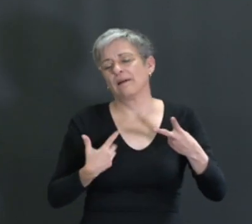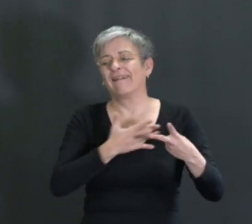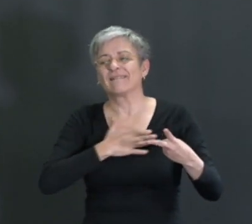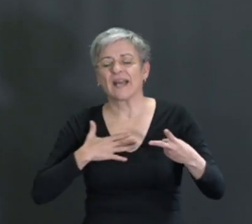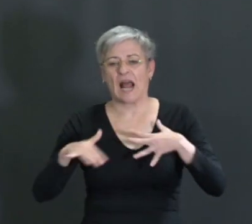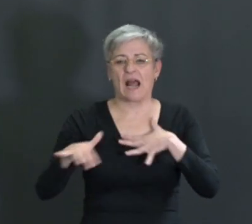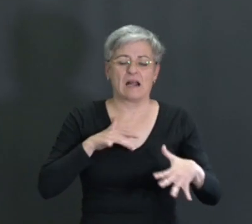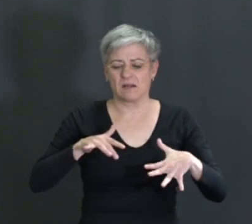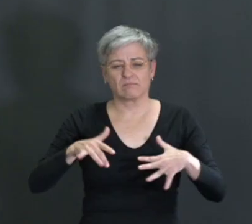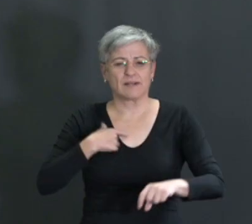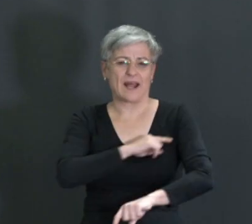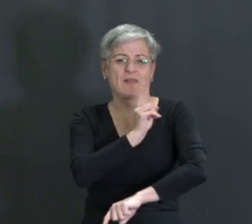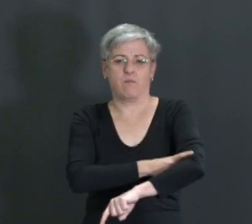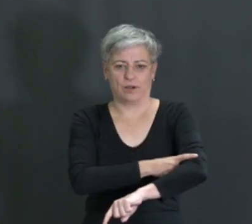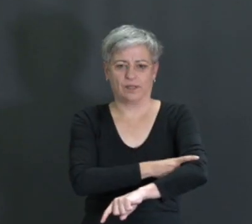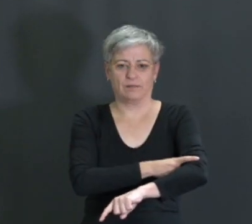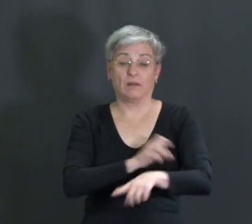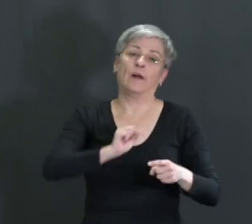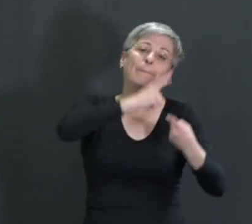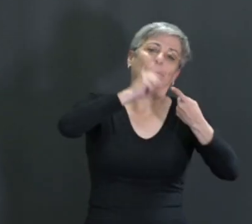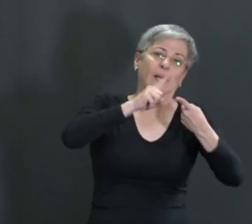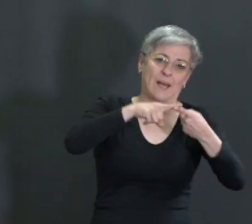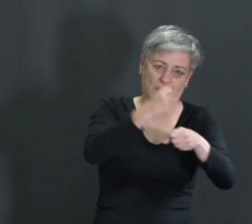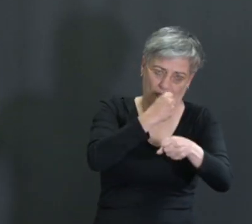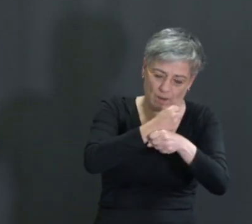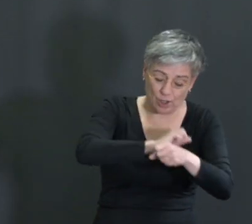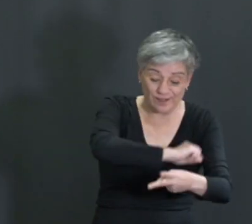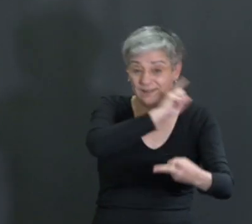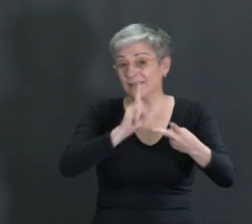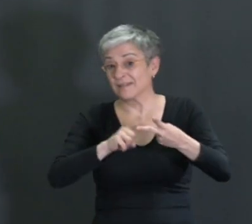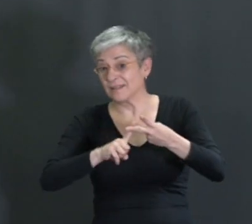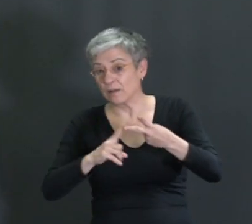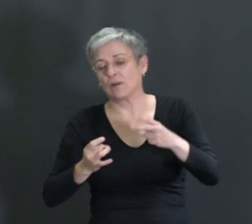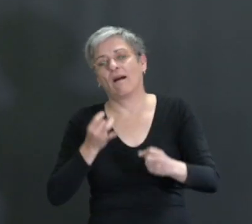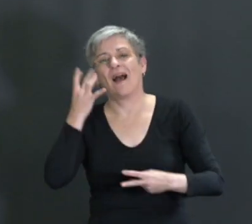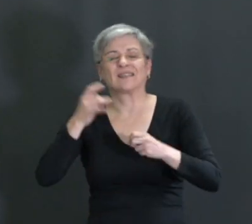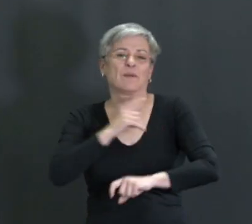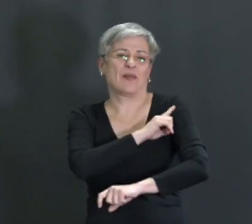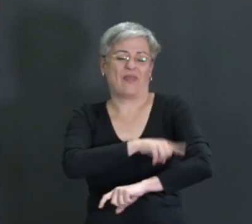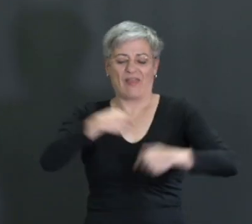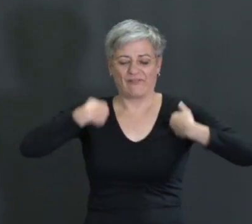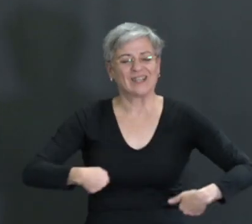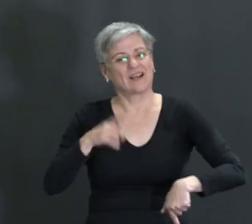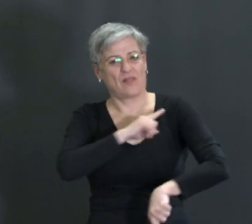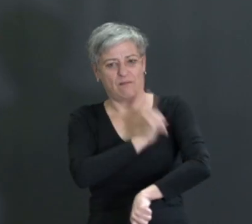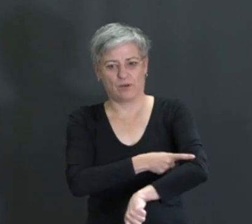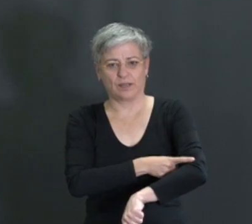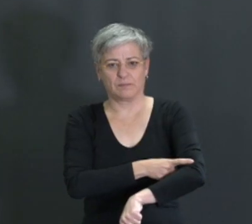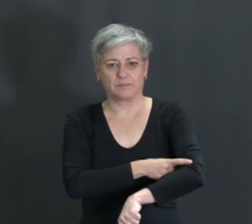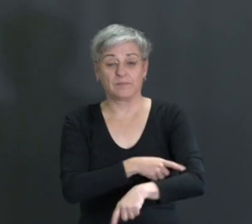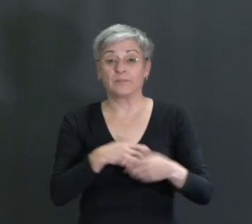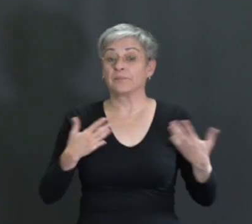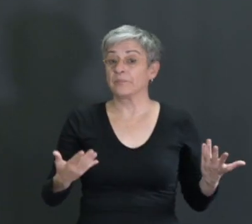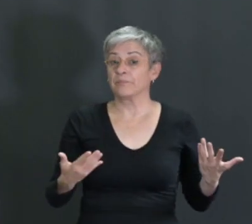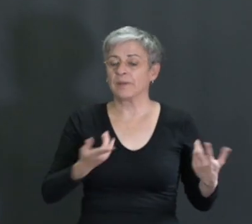deporte. Es la segunda. La primera, un trabajo. Y la segunda, la actividad física del deporte. Aún así,